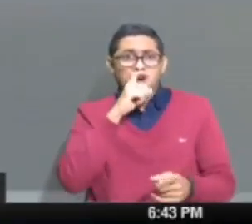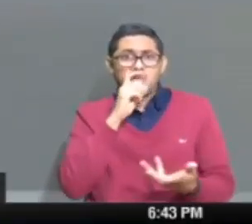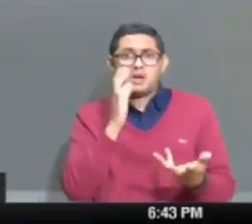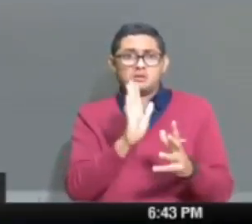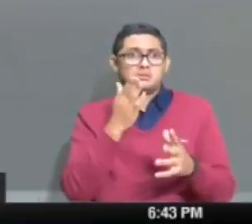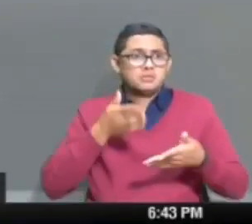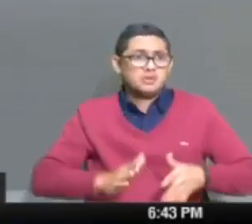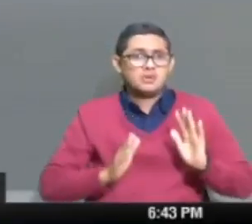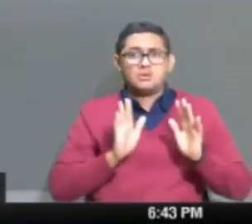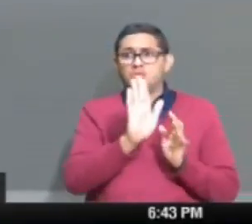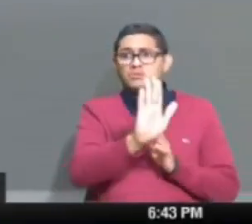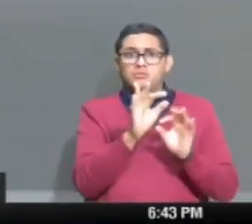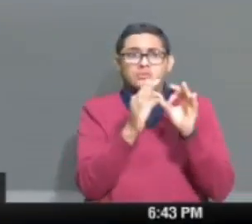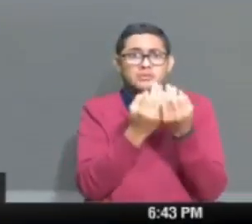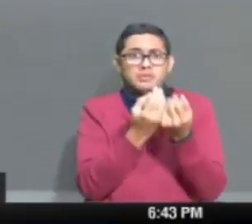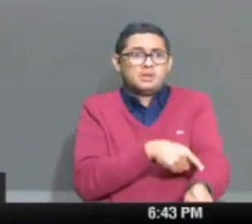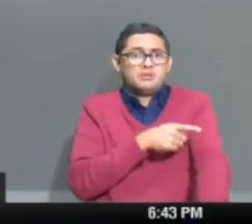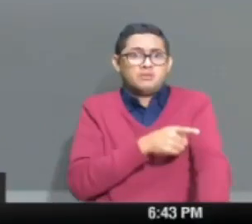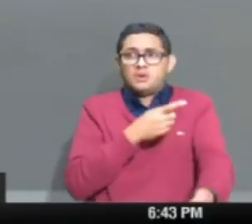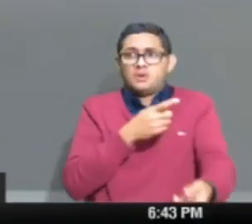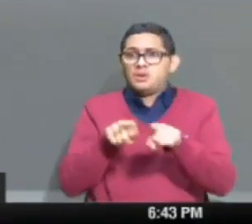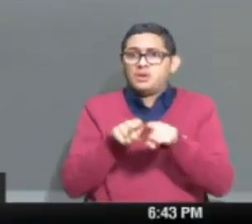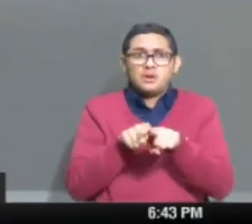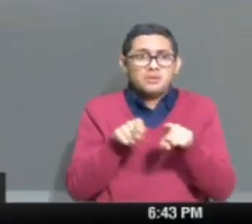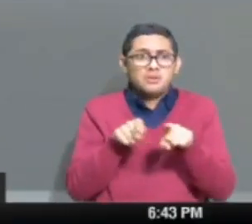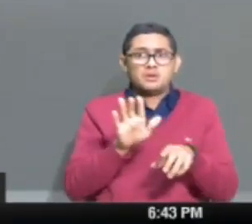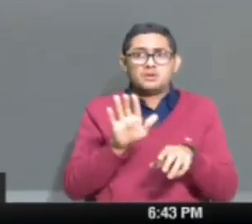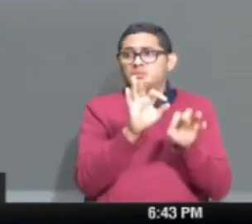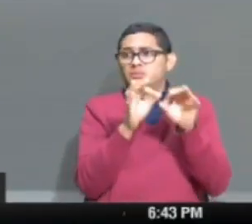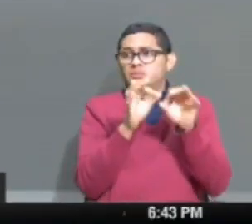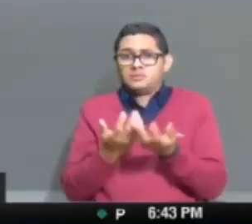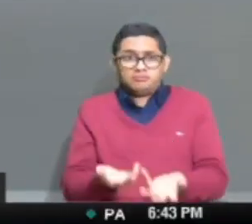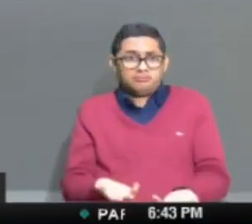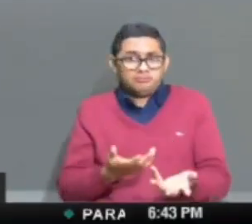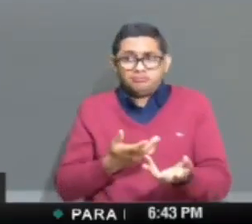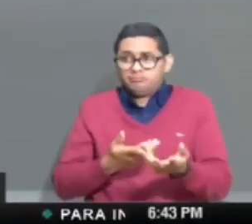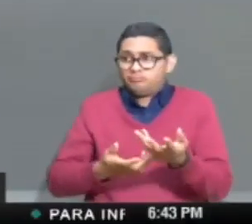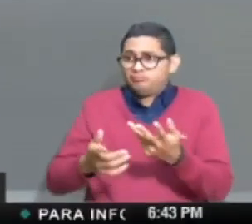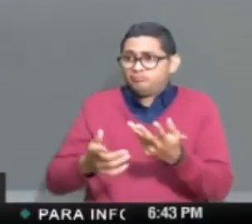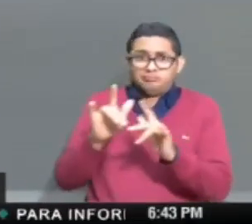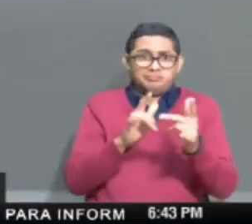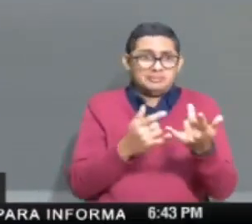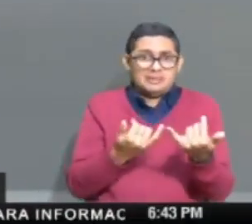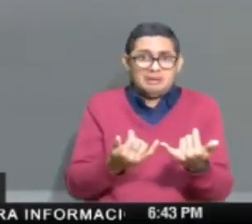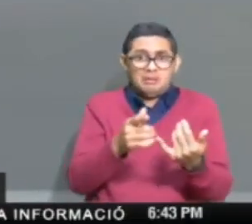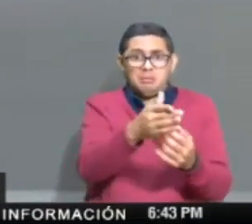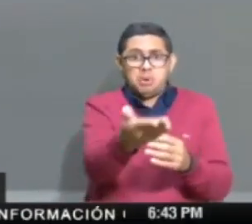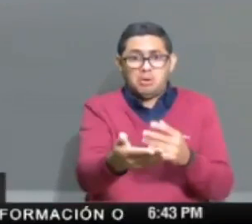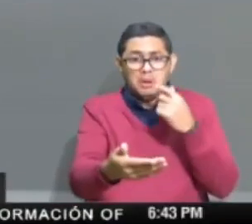hijos hermanos familiares y seres queridos que hoy los